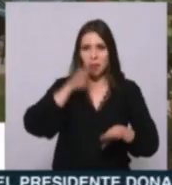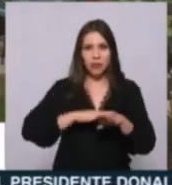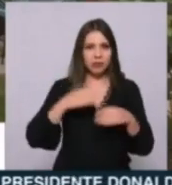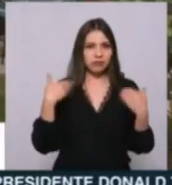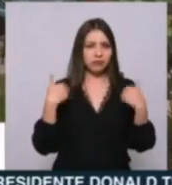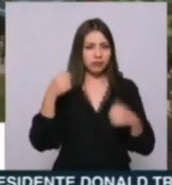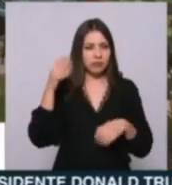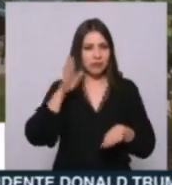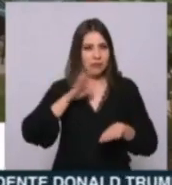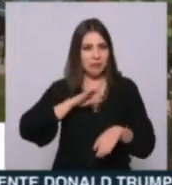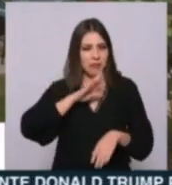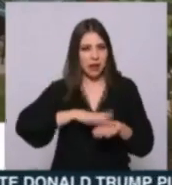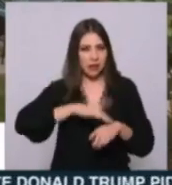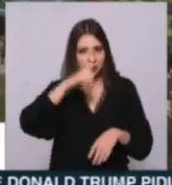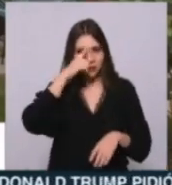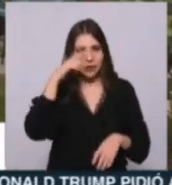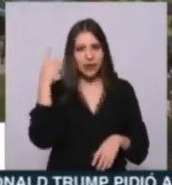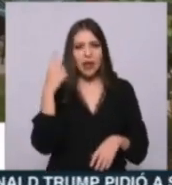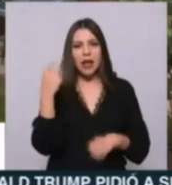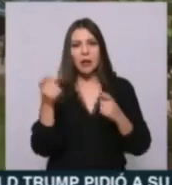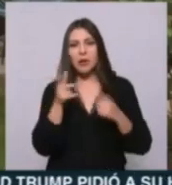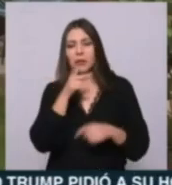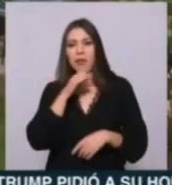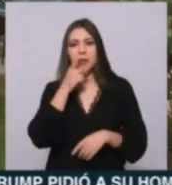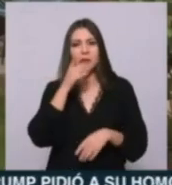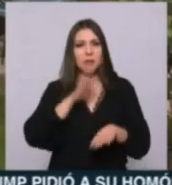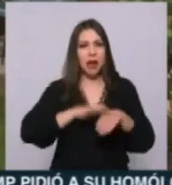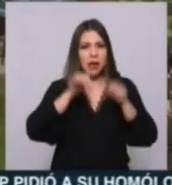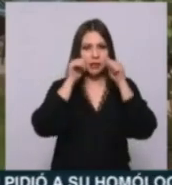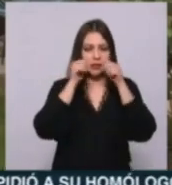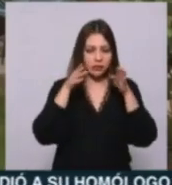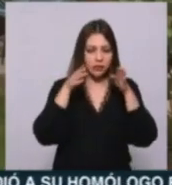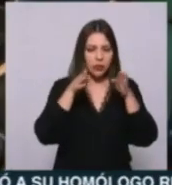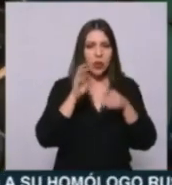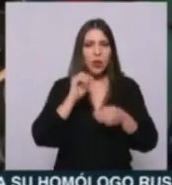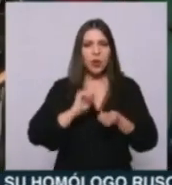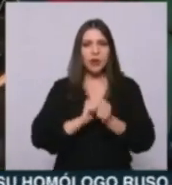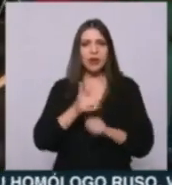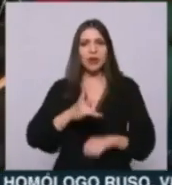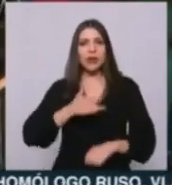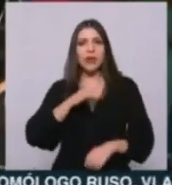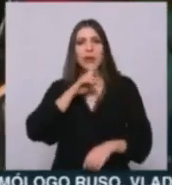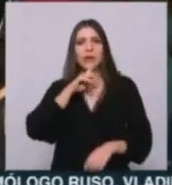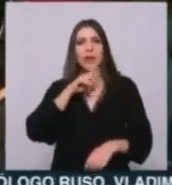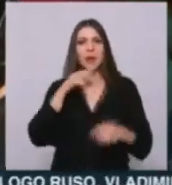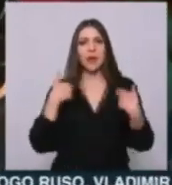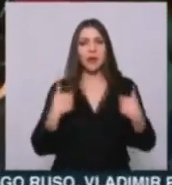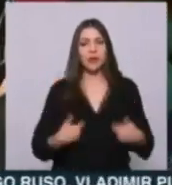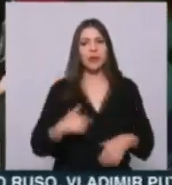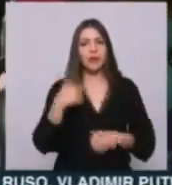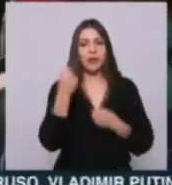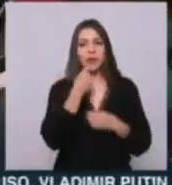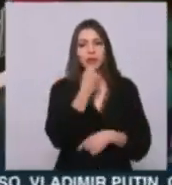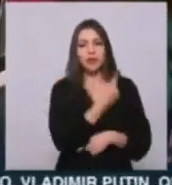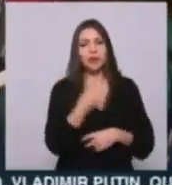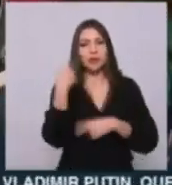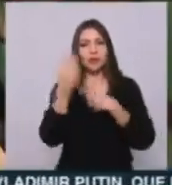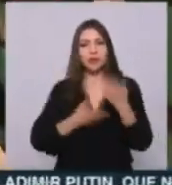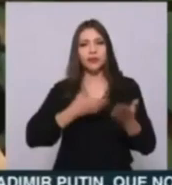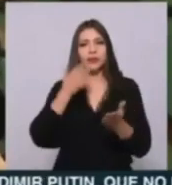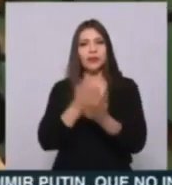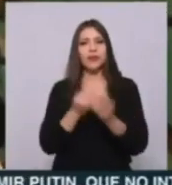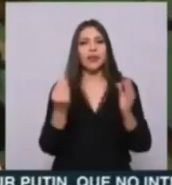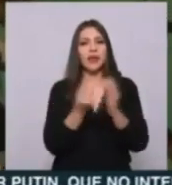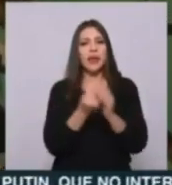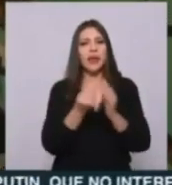nos han reportado los papás, que su concentración ha mejorado y que hasta su humor. La mayoría de los pequeños que asisten a las clases de